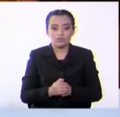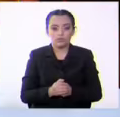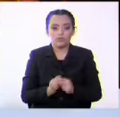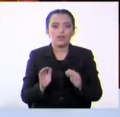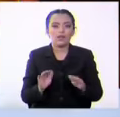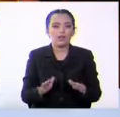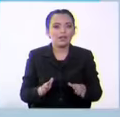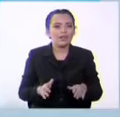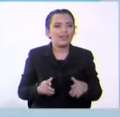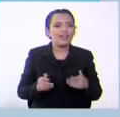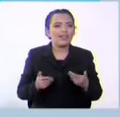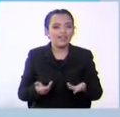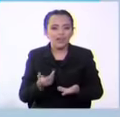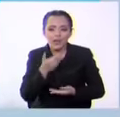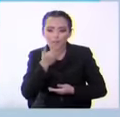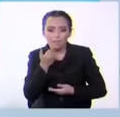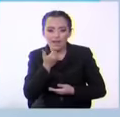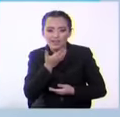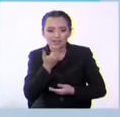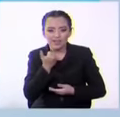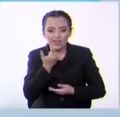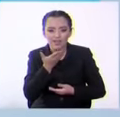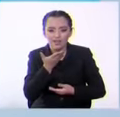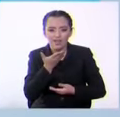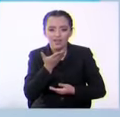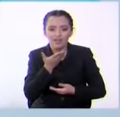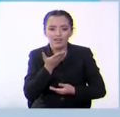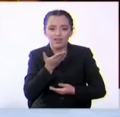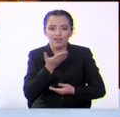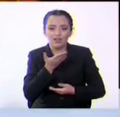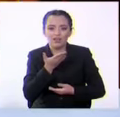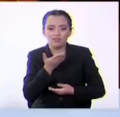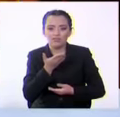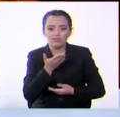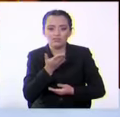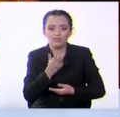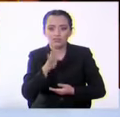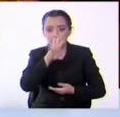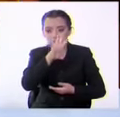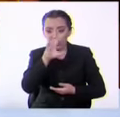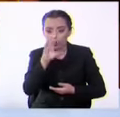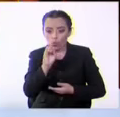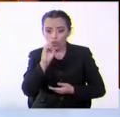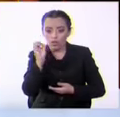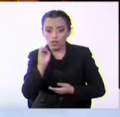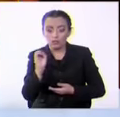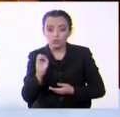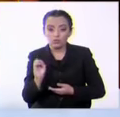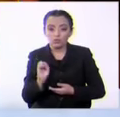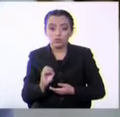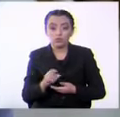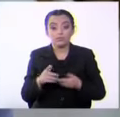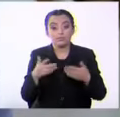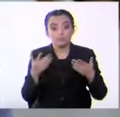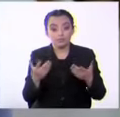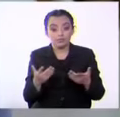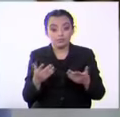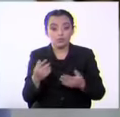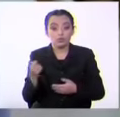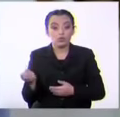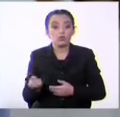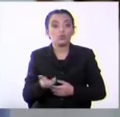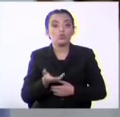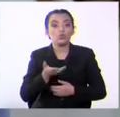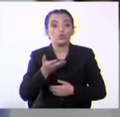nosotros volvemos a hacer el ejercicio, pero ya no con la proporción 50-50 que teníamos antes, sino que con estas nuevas